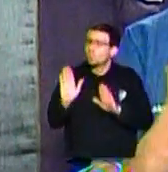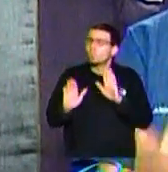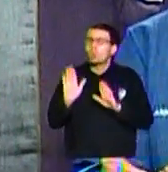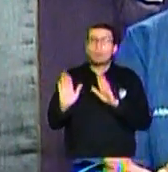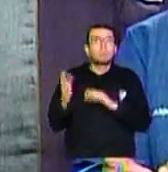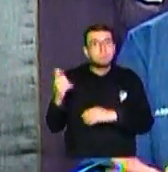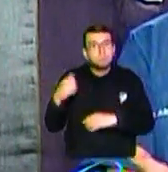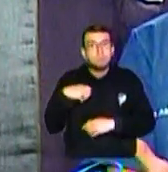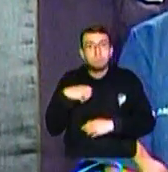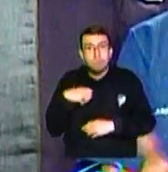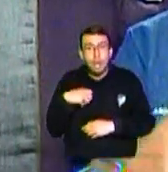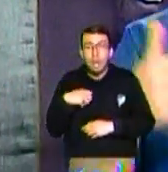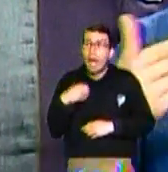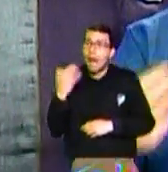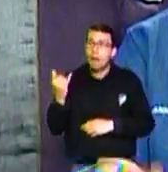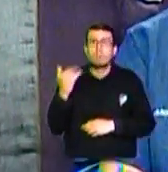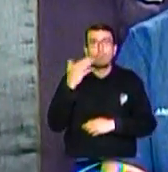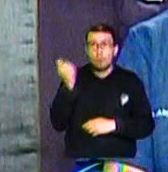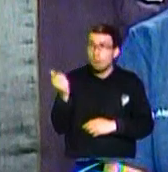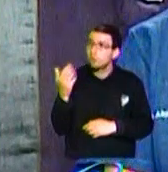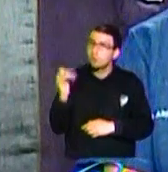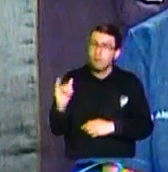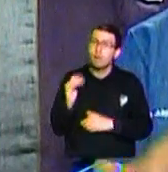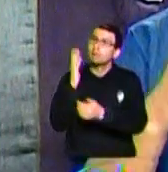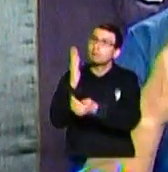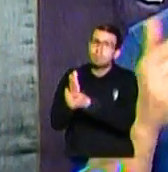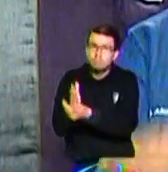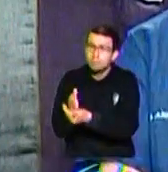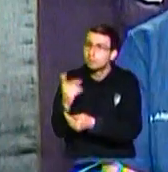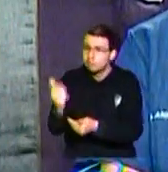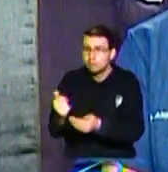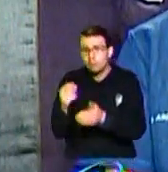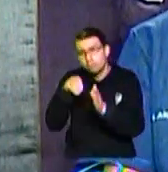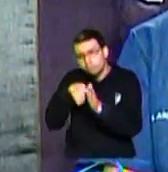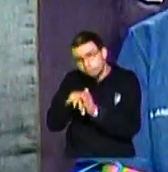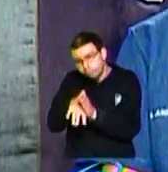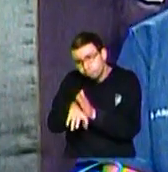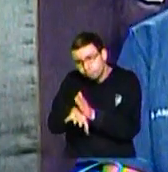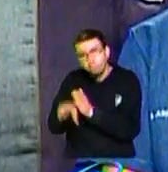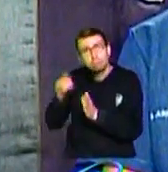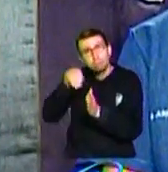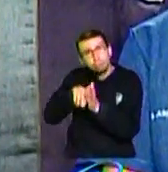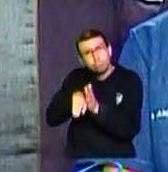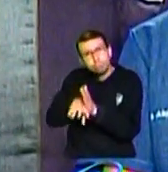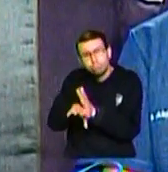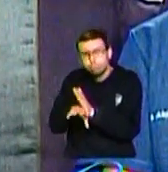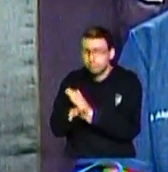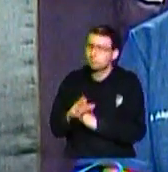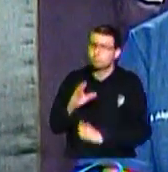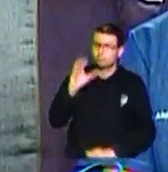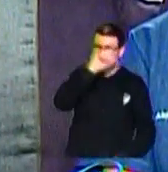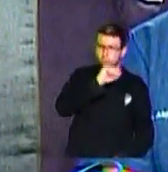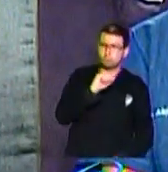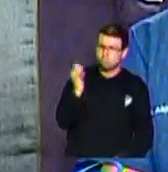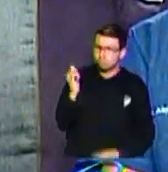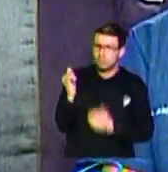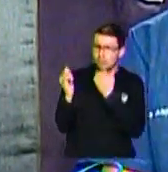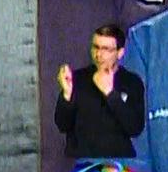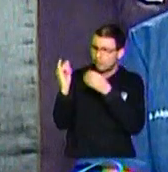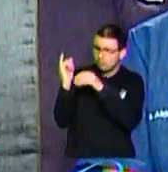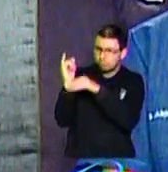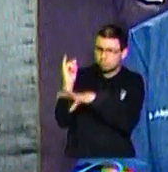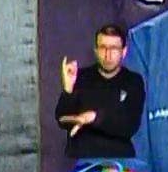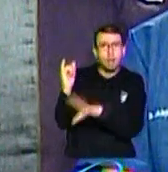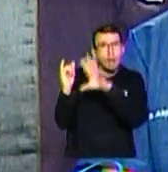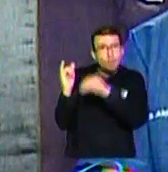Entonces, si la mujer ya consulta por un flujo y está en un proceso de menopausia, pues obviamente tenemos que entrar a evaluar. Lo